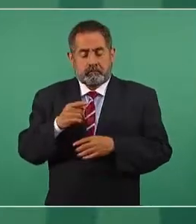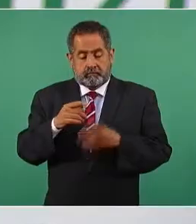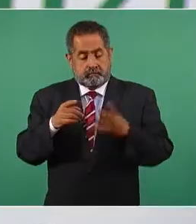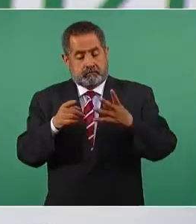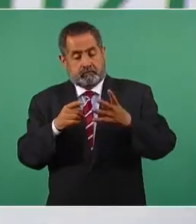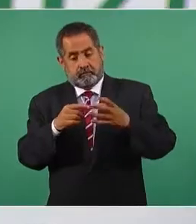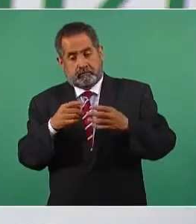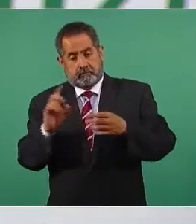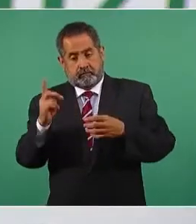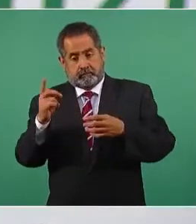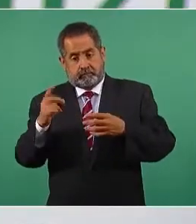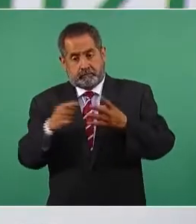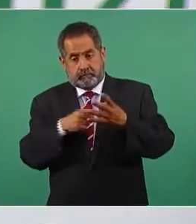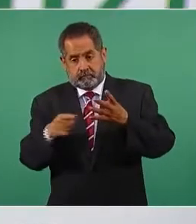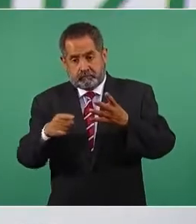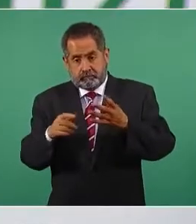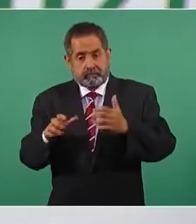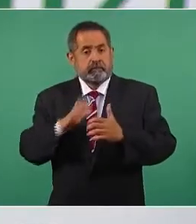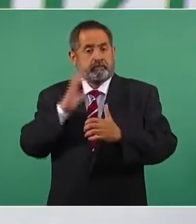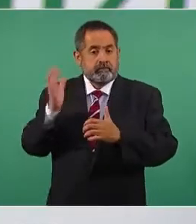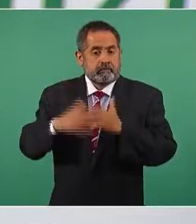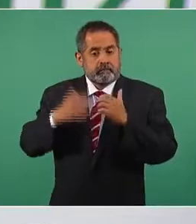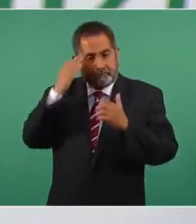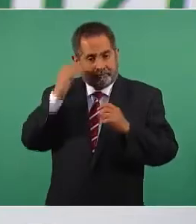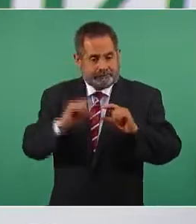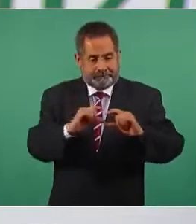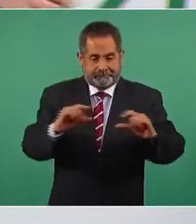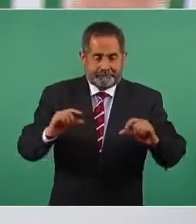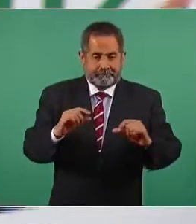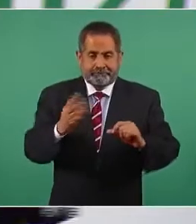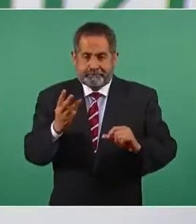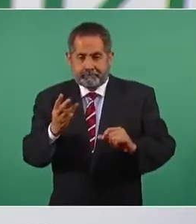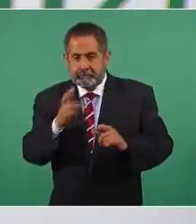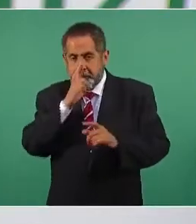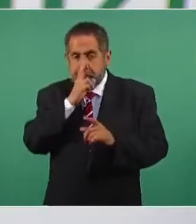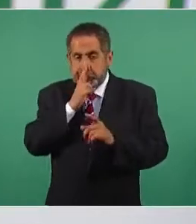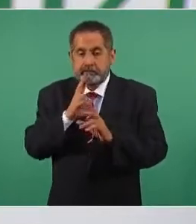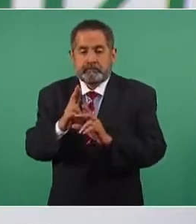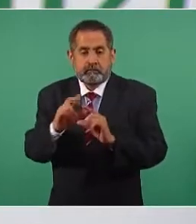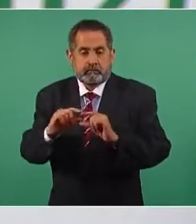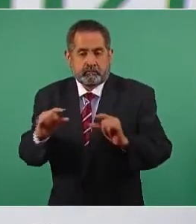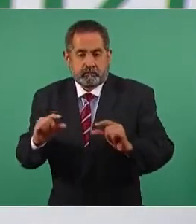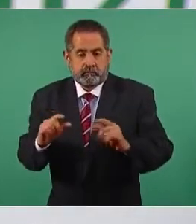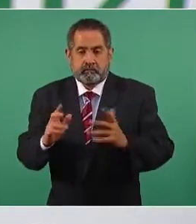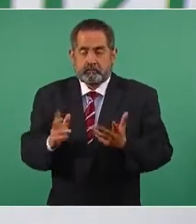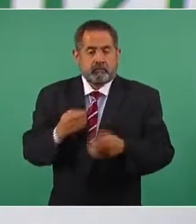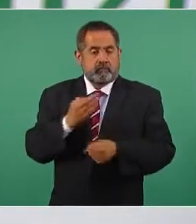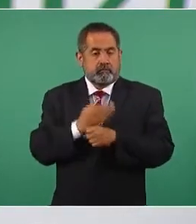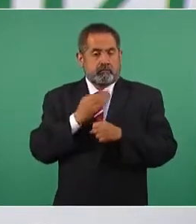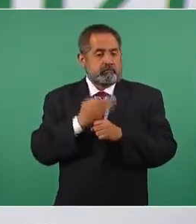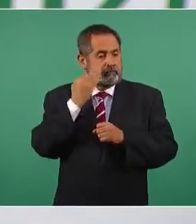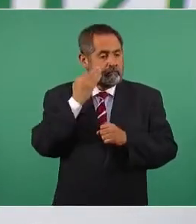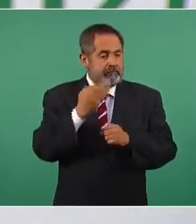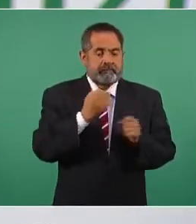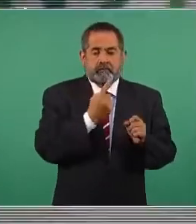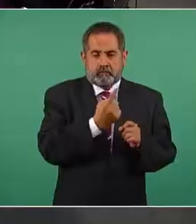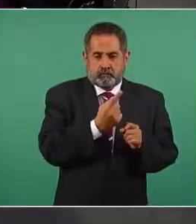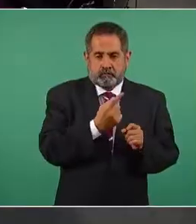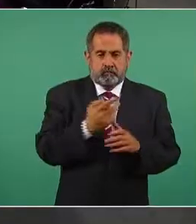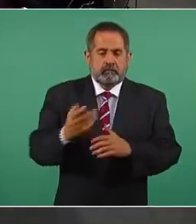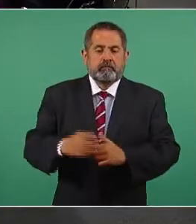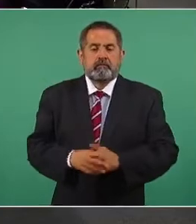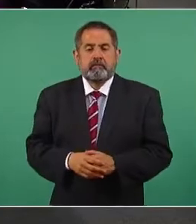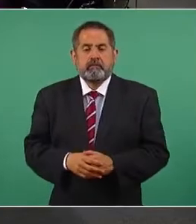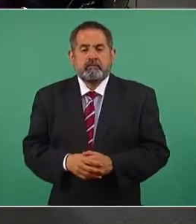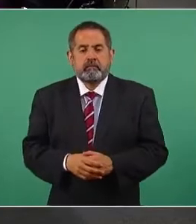habrá ya concluido la fase 3. Es decir, que ya se tendrían los resultados. Ahora estamos en fase 1. Gracias, canciller.